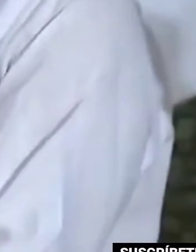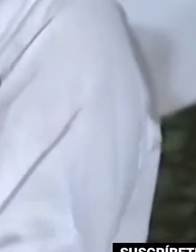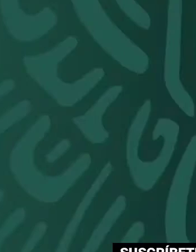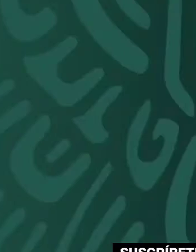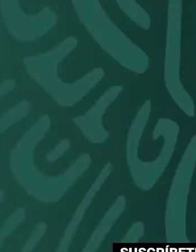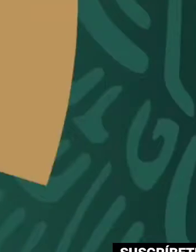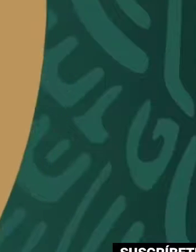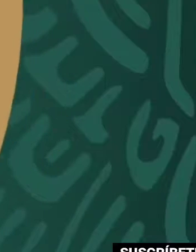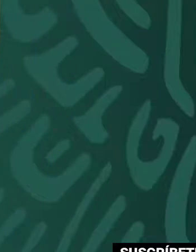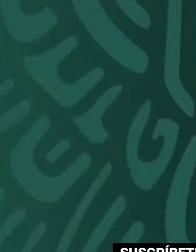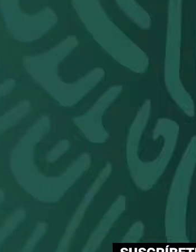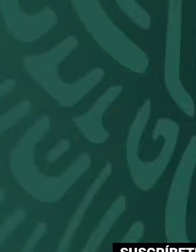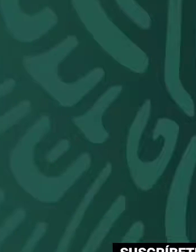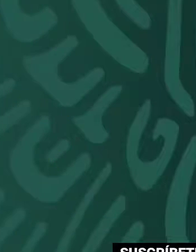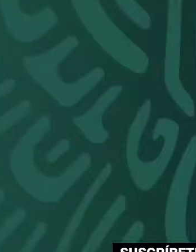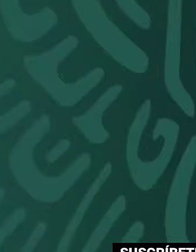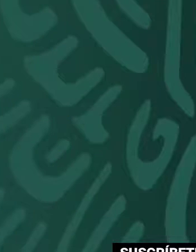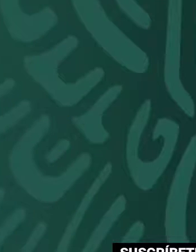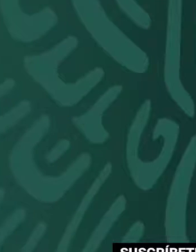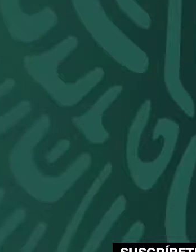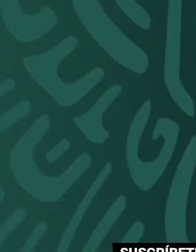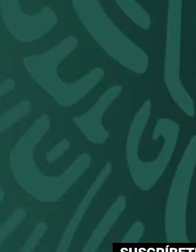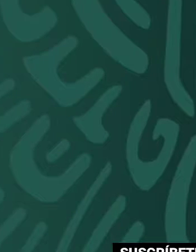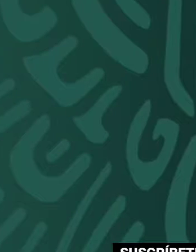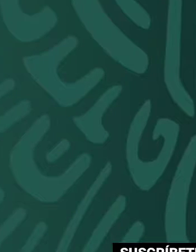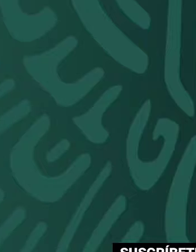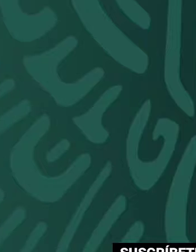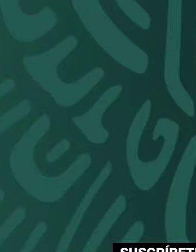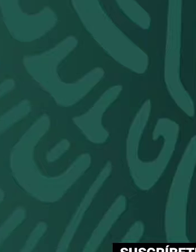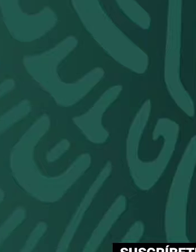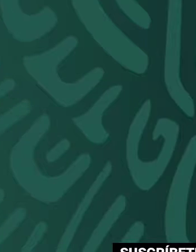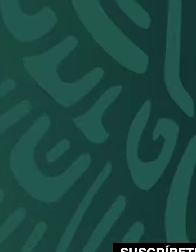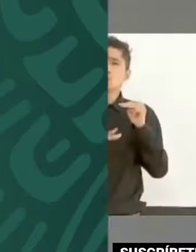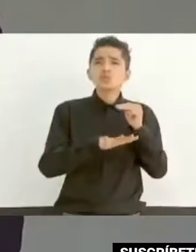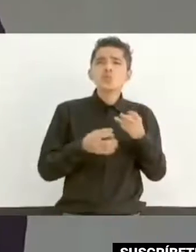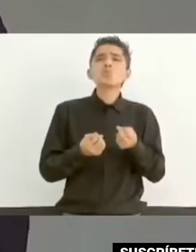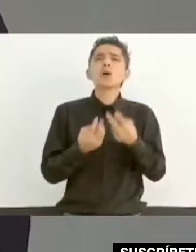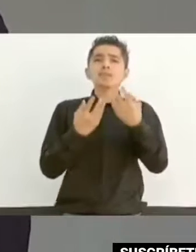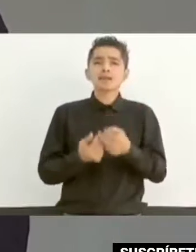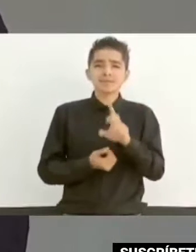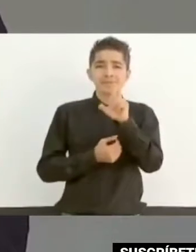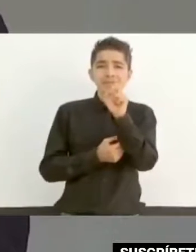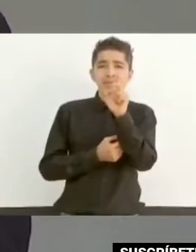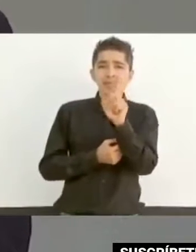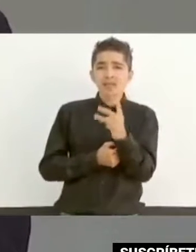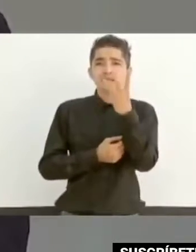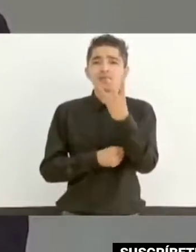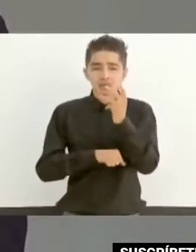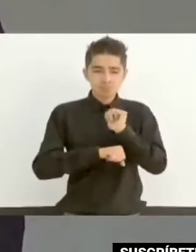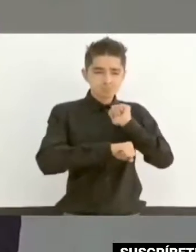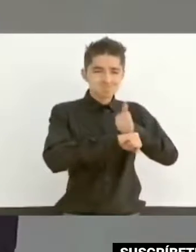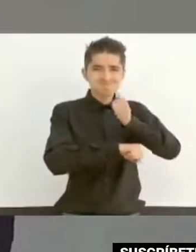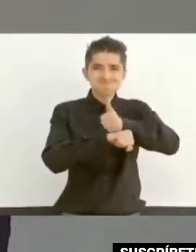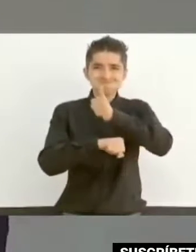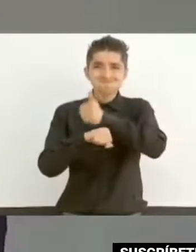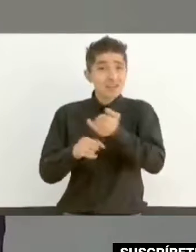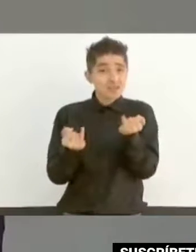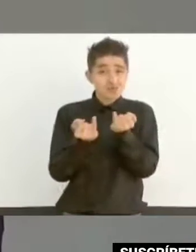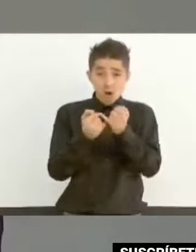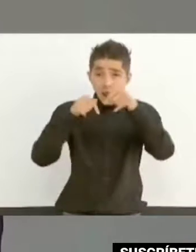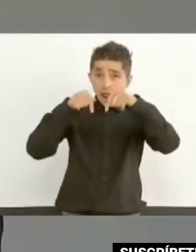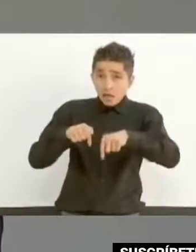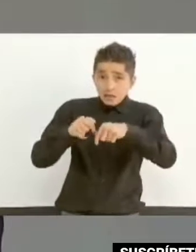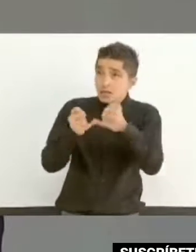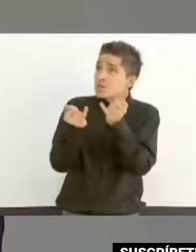inaugurar cuarteles de la Guardia Nacional. Vamos a tener en Michoacán 33 cuarteles como este.